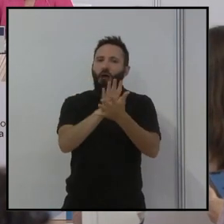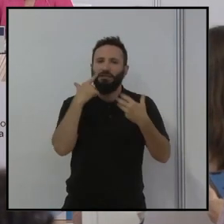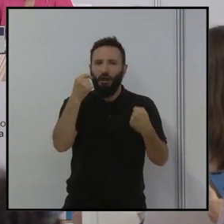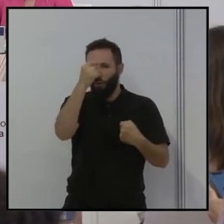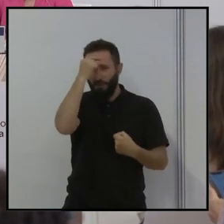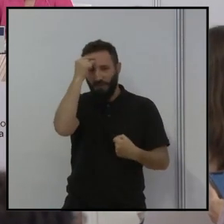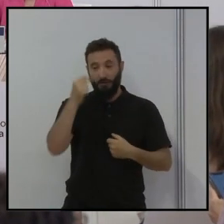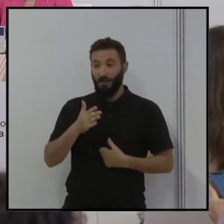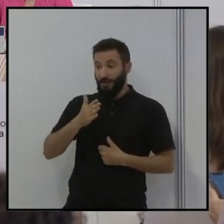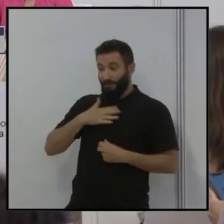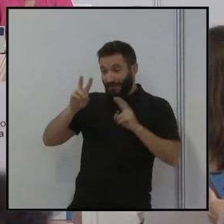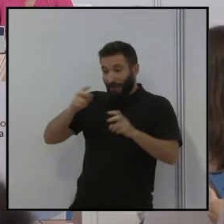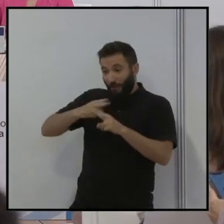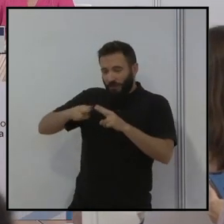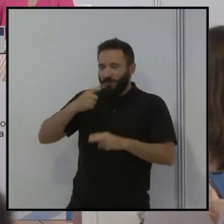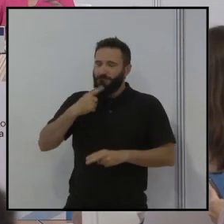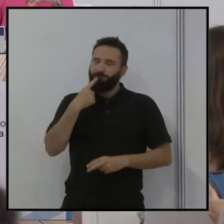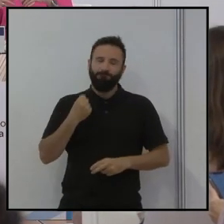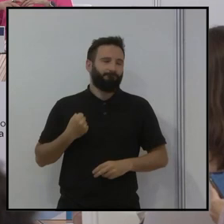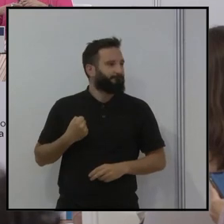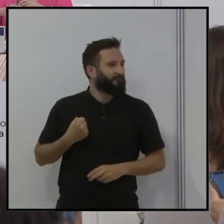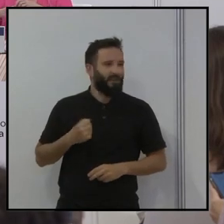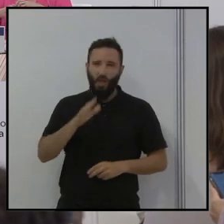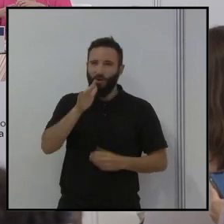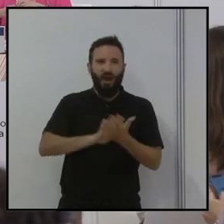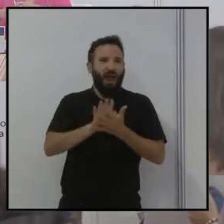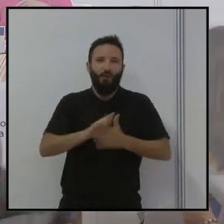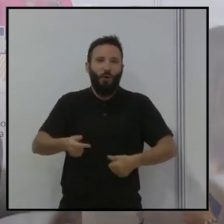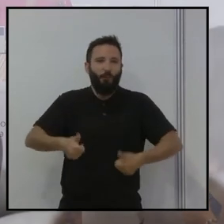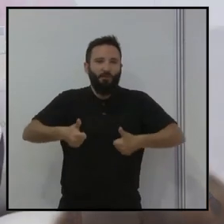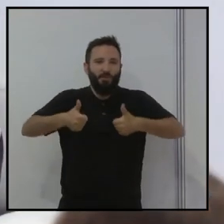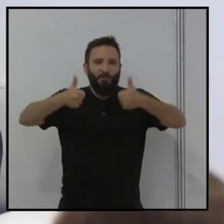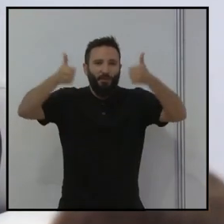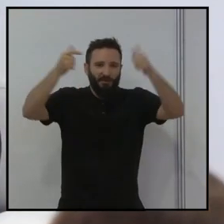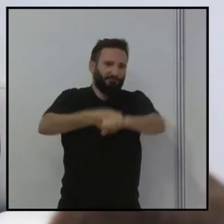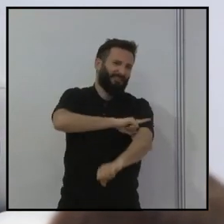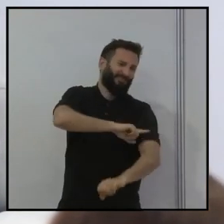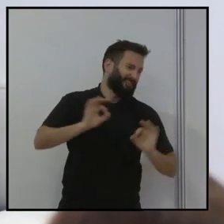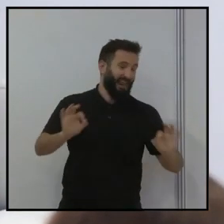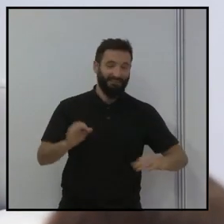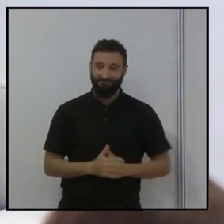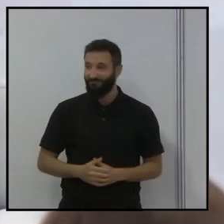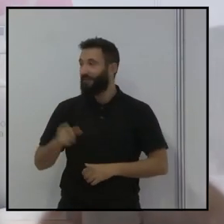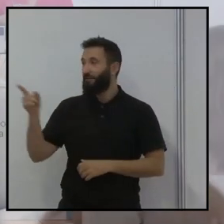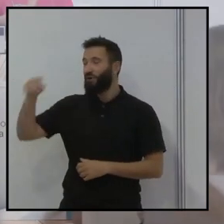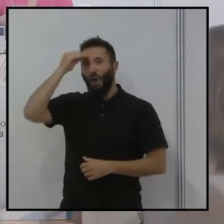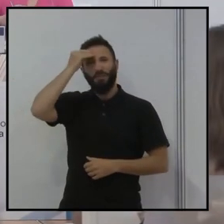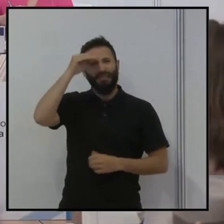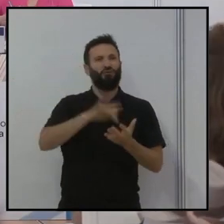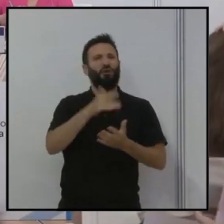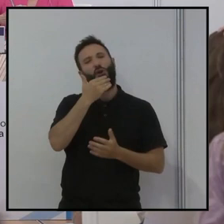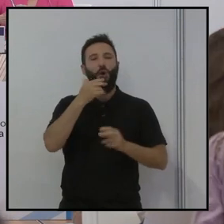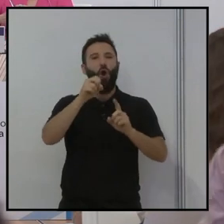medios y política, prefiero callarme porque acabaré encendiéndome más de lo necesario. Pero, ¿y tú, Marcos, que tú sabes? ¿Lo veis que es una visibilidad